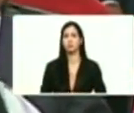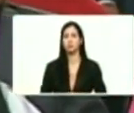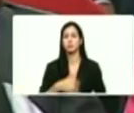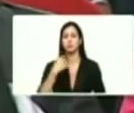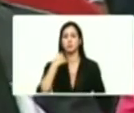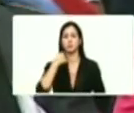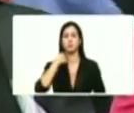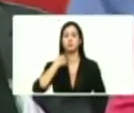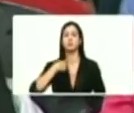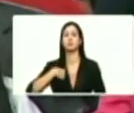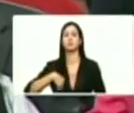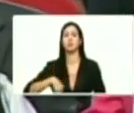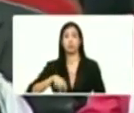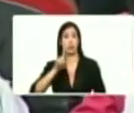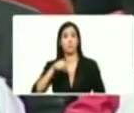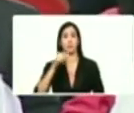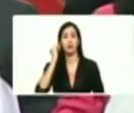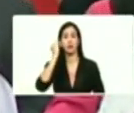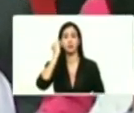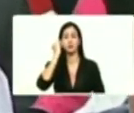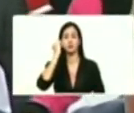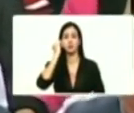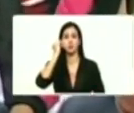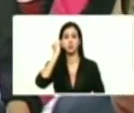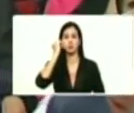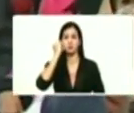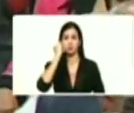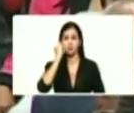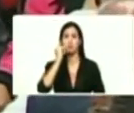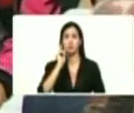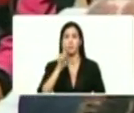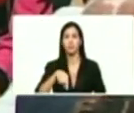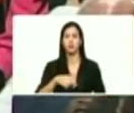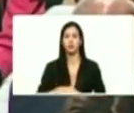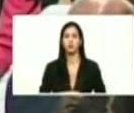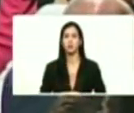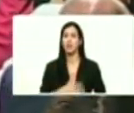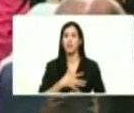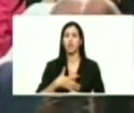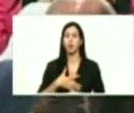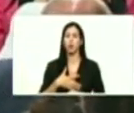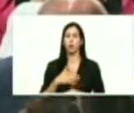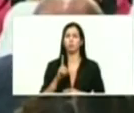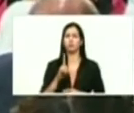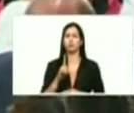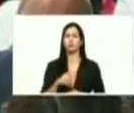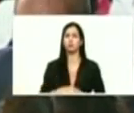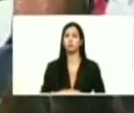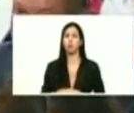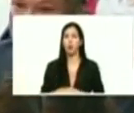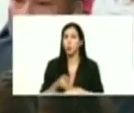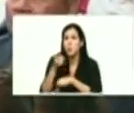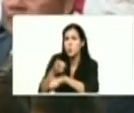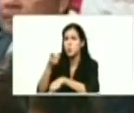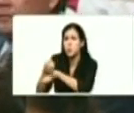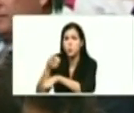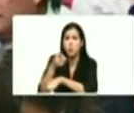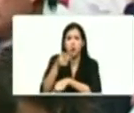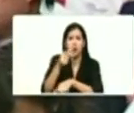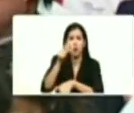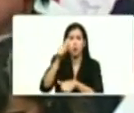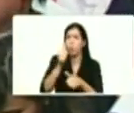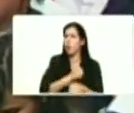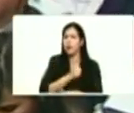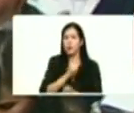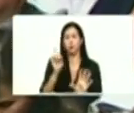pero eso también está penetrado no quiero juzgar a nadie ni que paguen